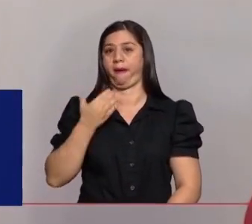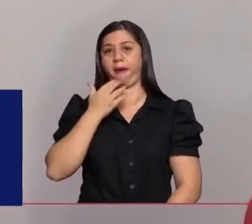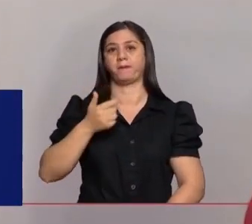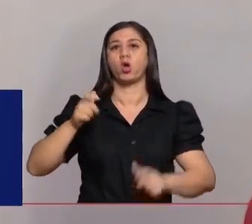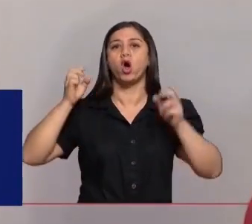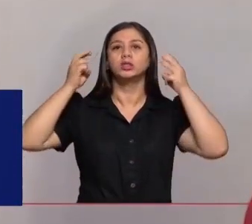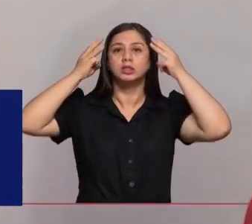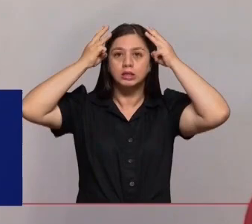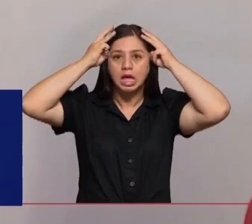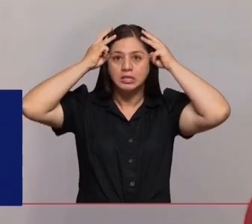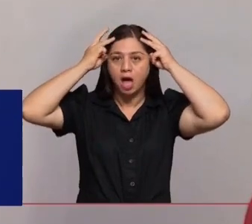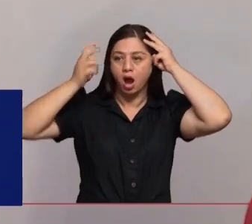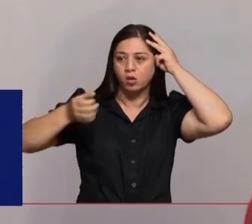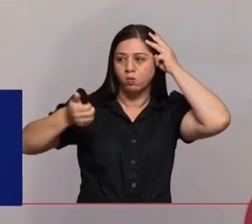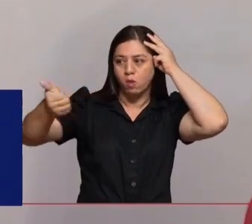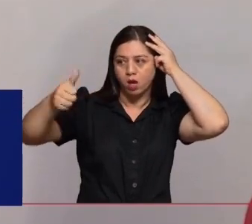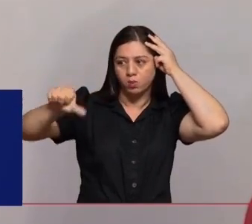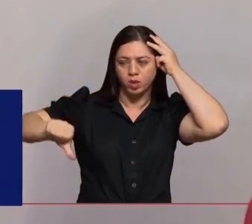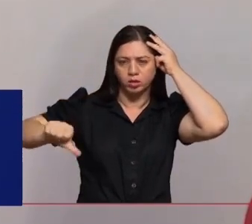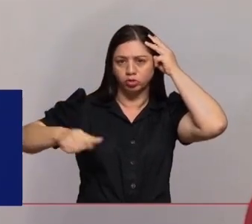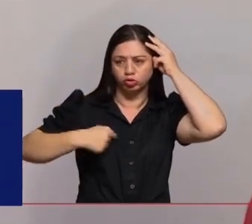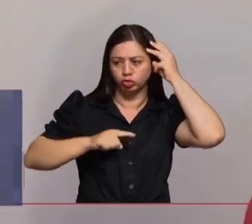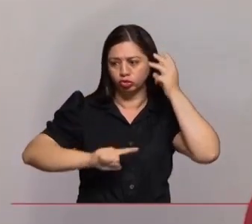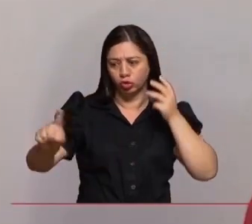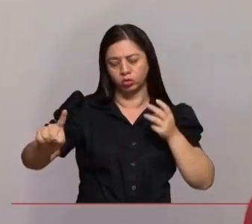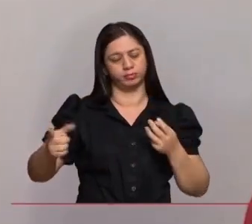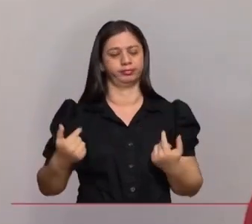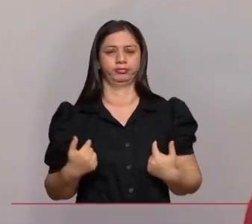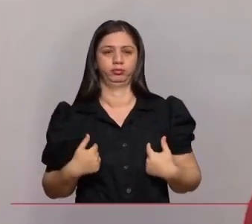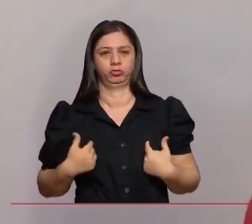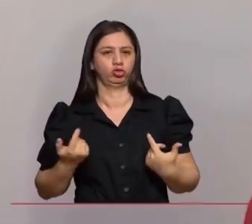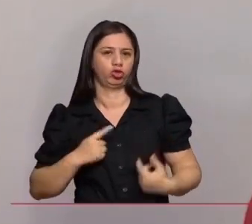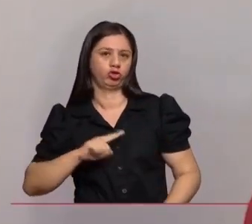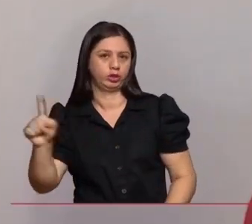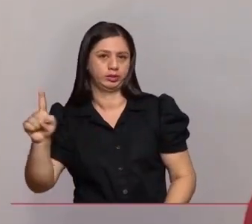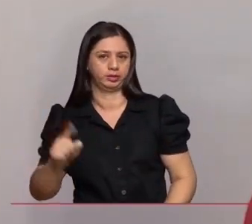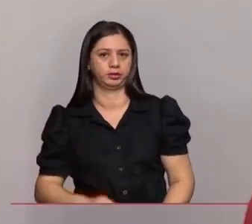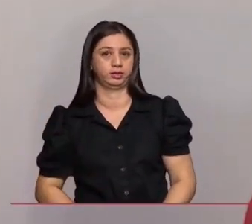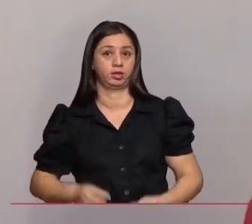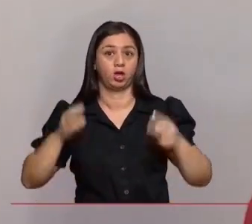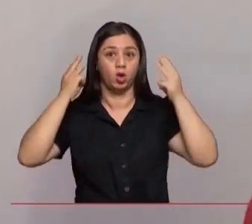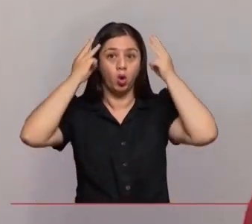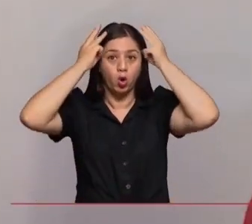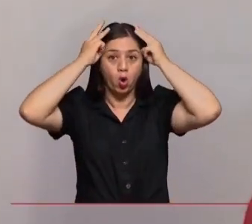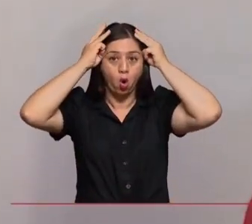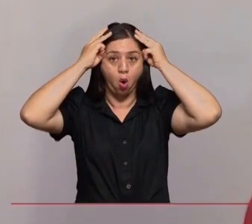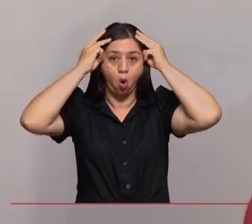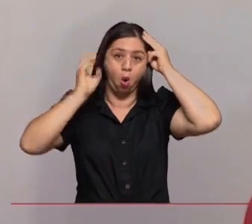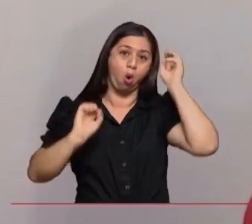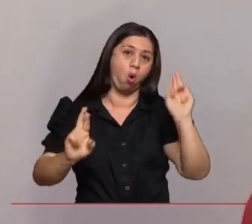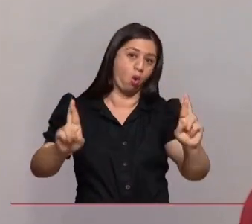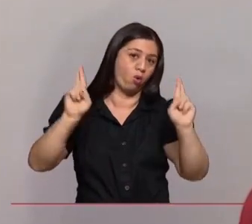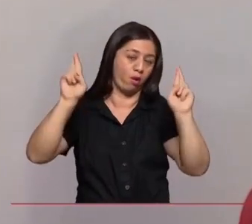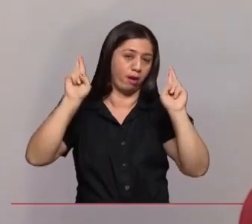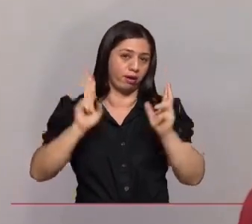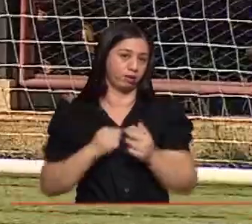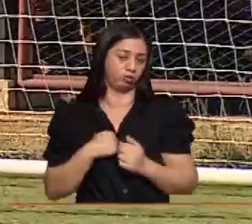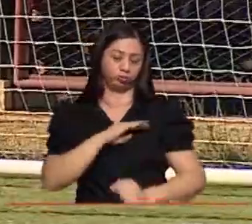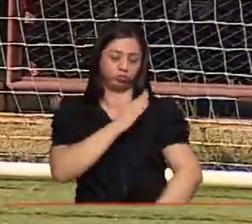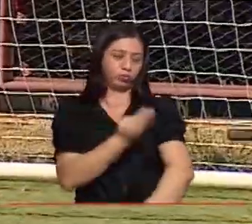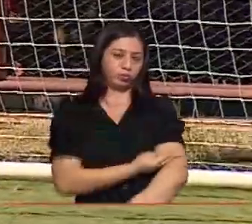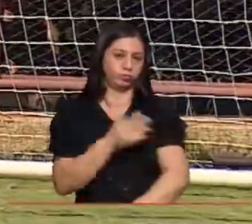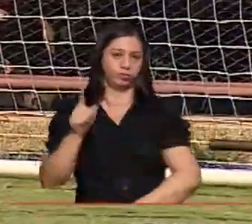y decir aquí no, ¿verdad? Yo no soy el César. Ojalá tuviera el poder del César. No lo